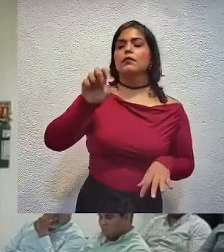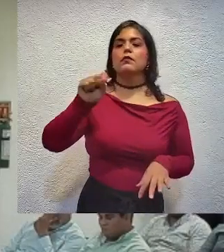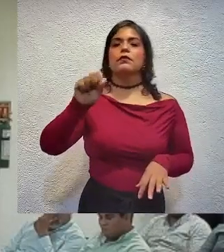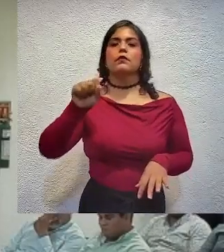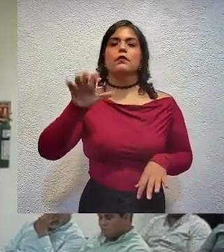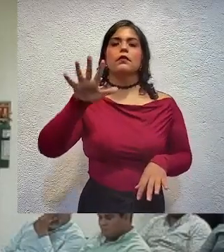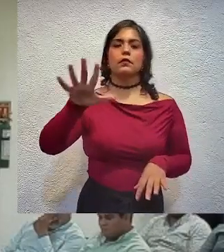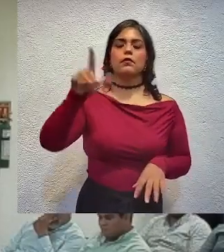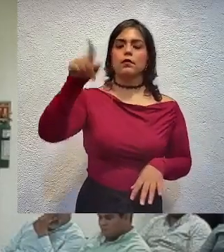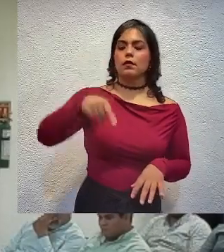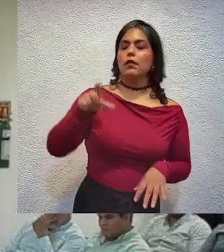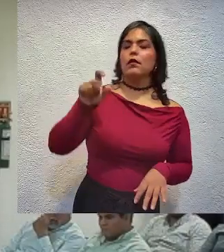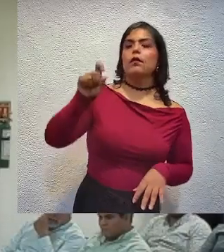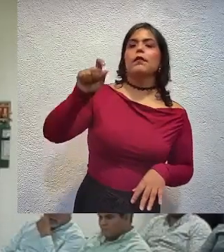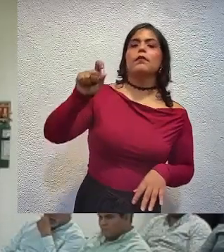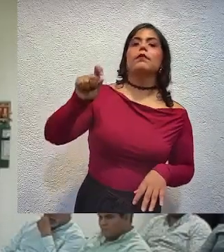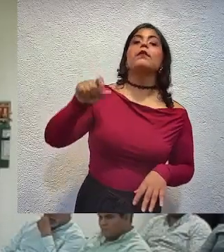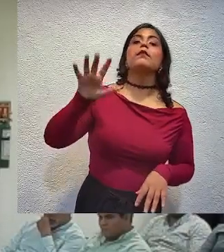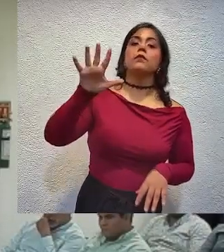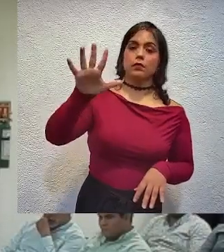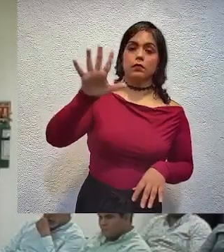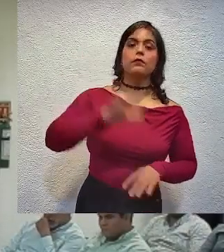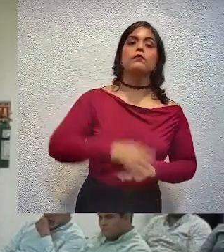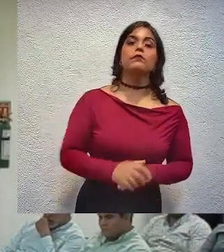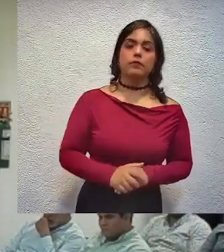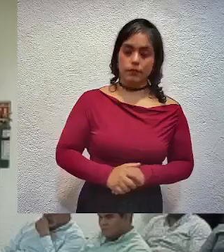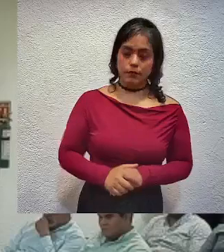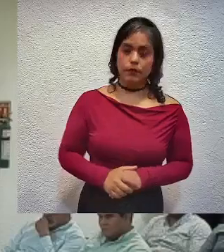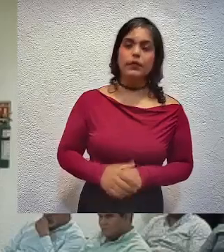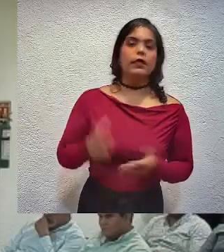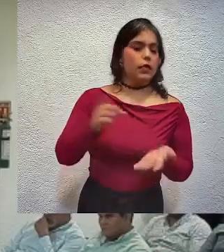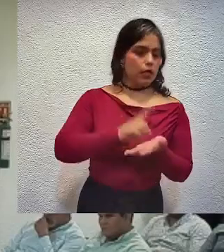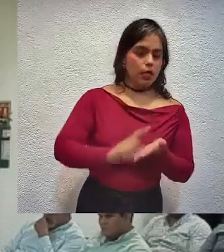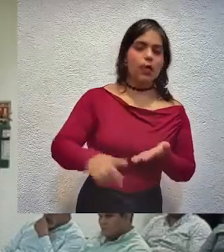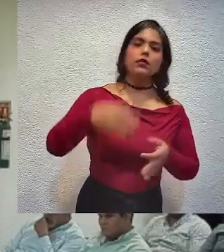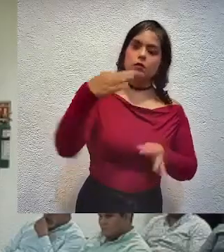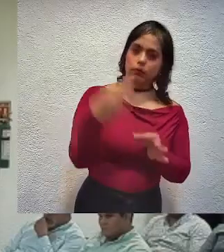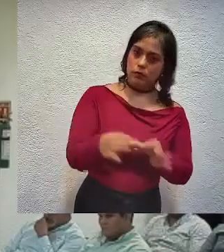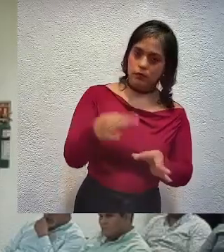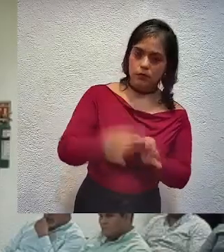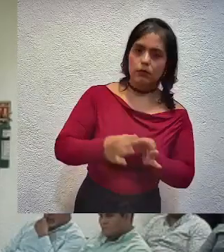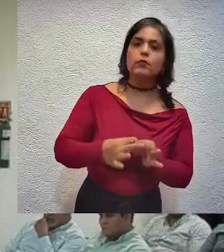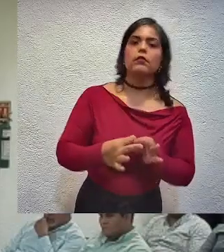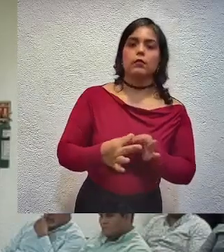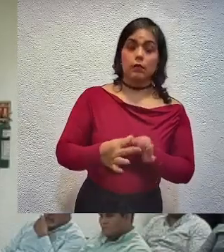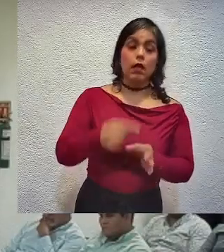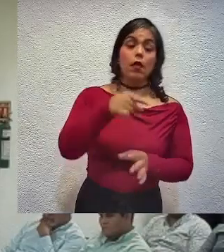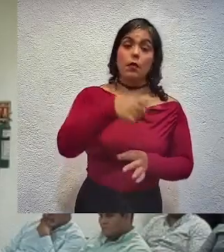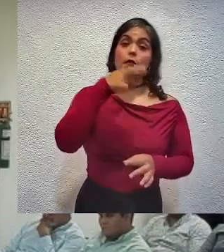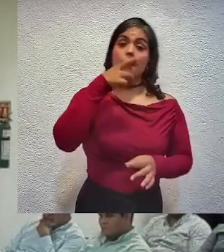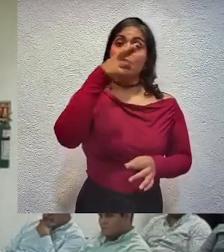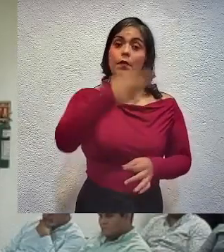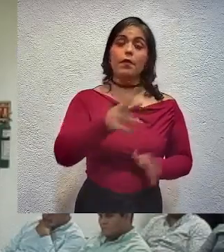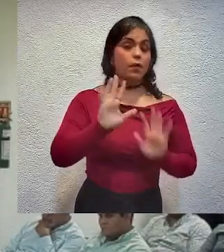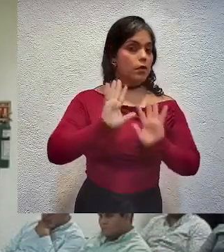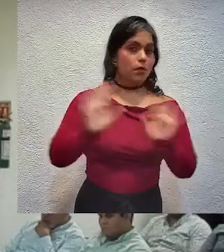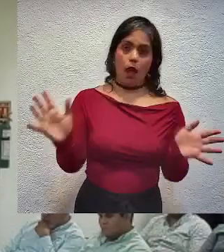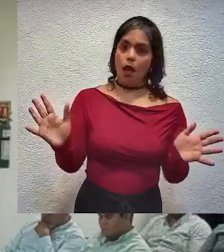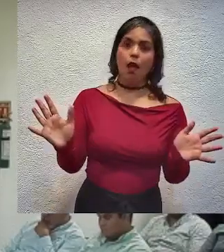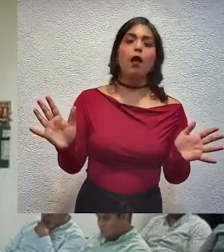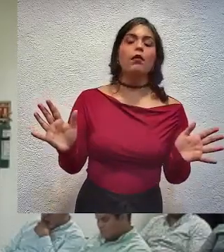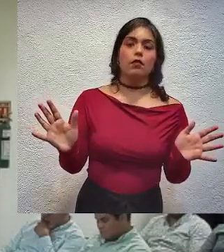PLE-565/2025. La respuesta fue ajustada a derecho porque se atendió y resolvió su petición,